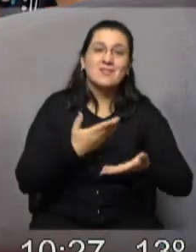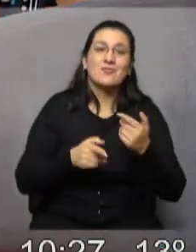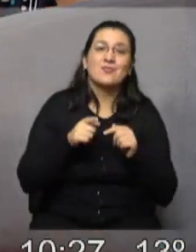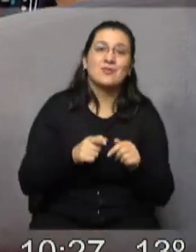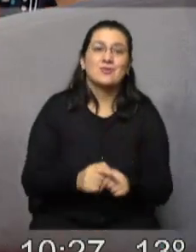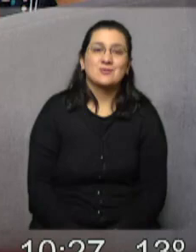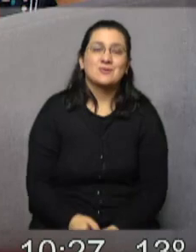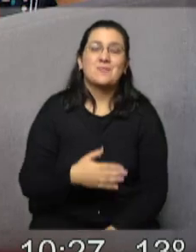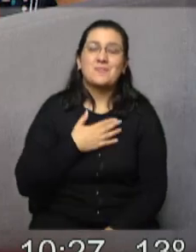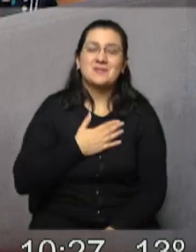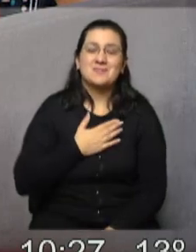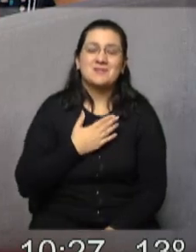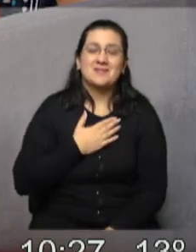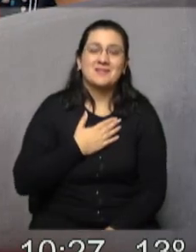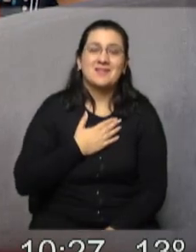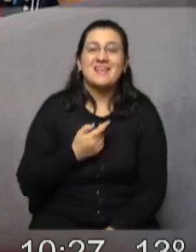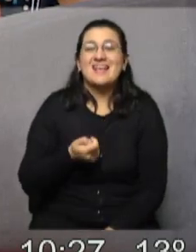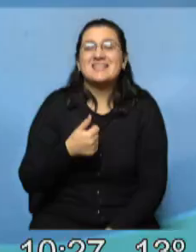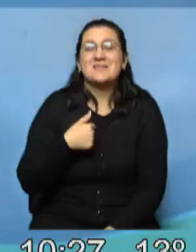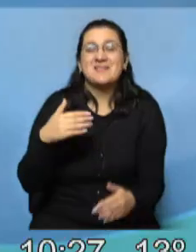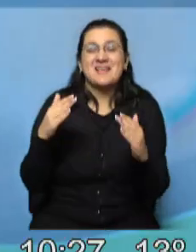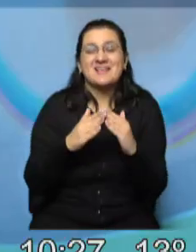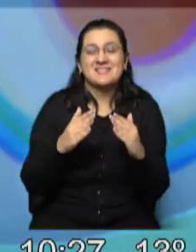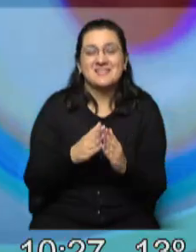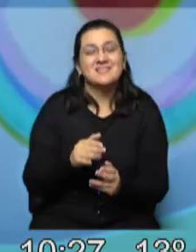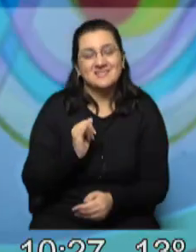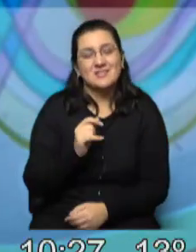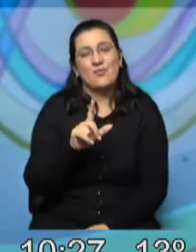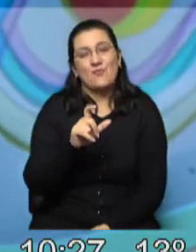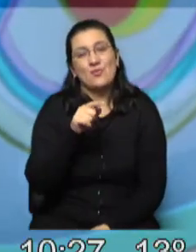las órdenes, esta es casi mi casita. Es tu casa, sin duda. Gracias, Jorge.